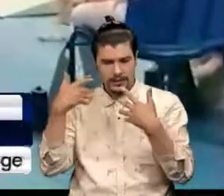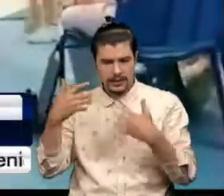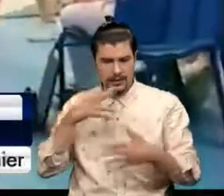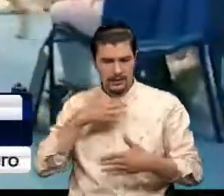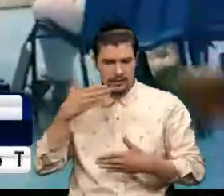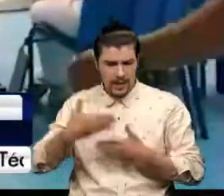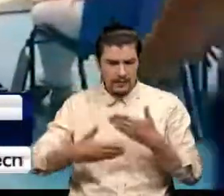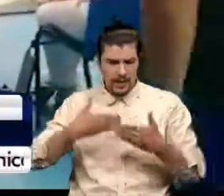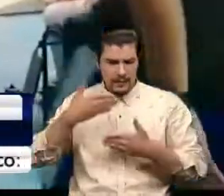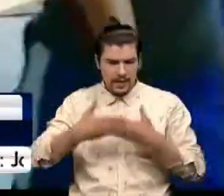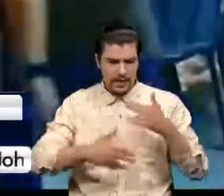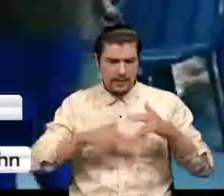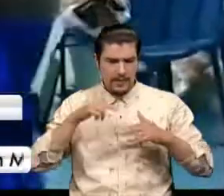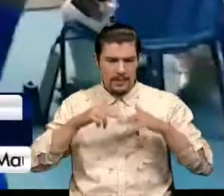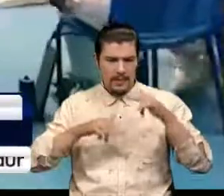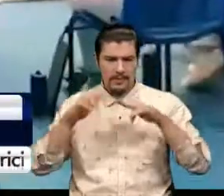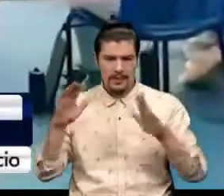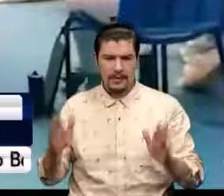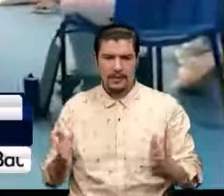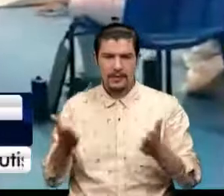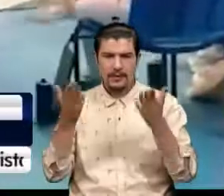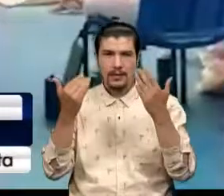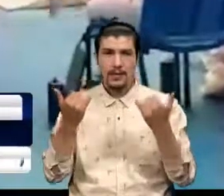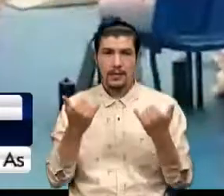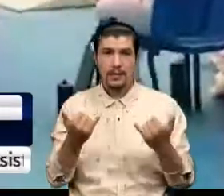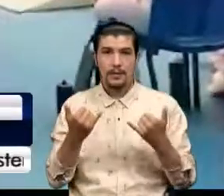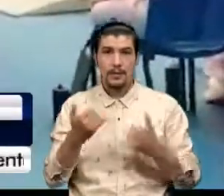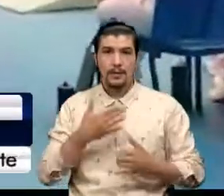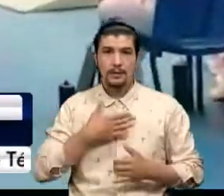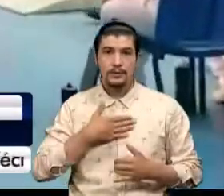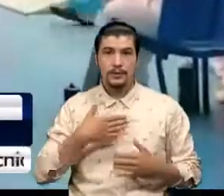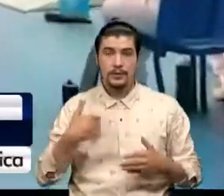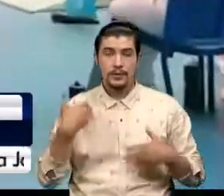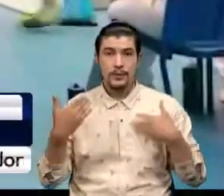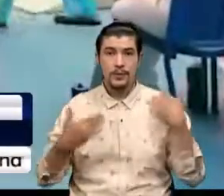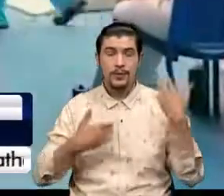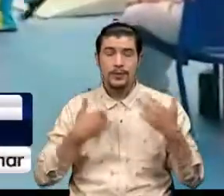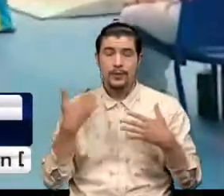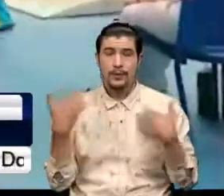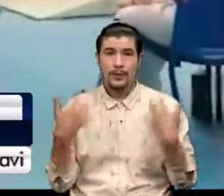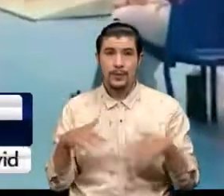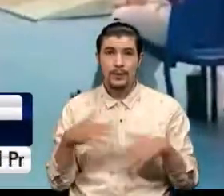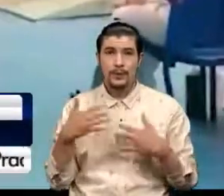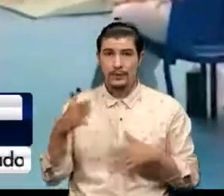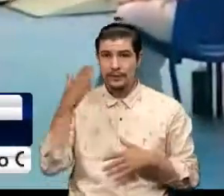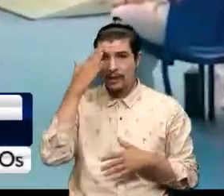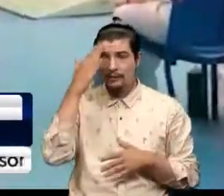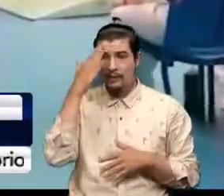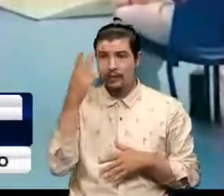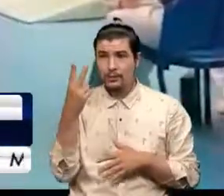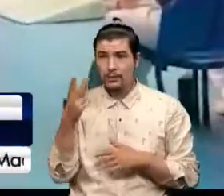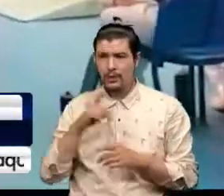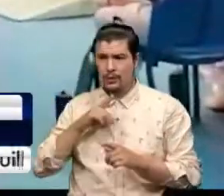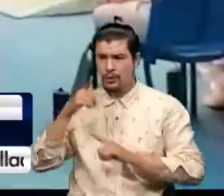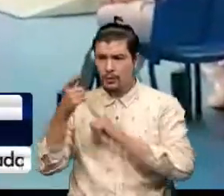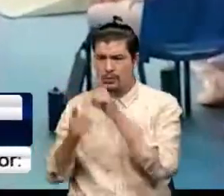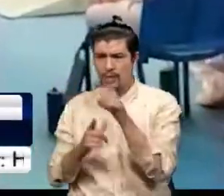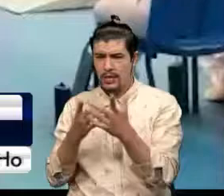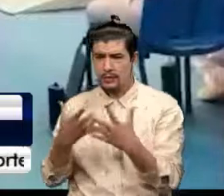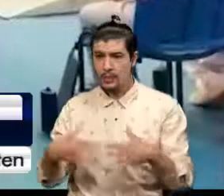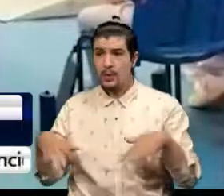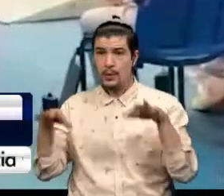día, y pues muy contento. Sabíamos que teníamos dos pruebas importantes.